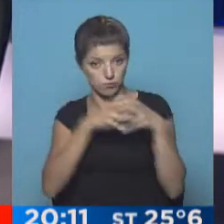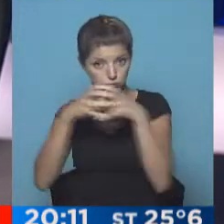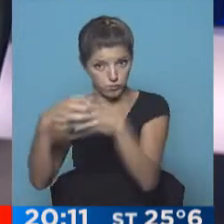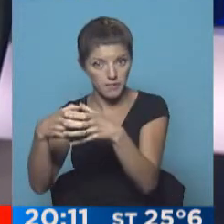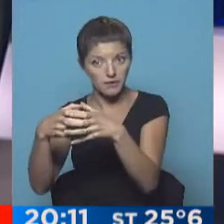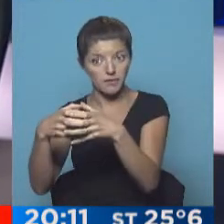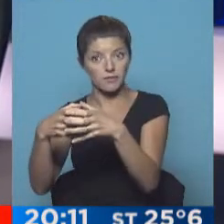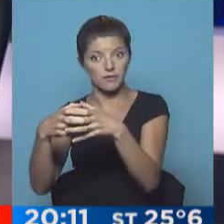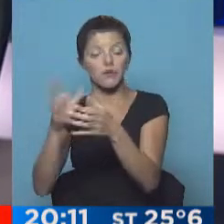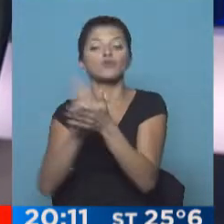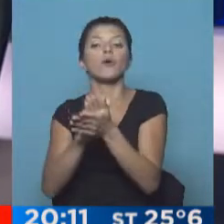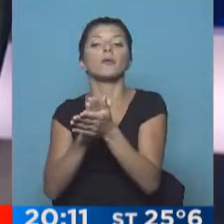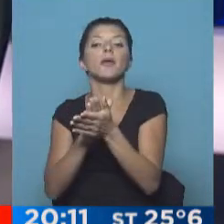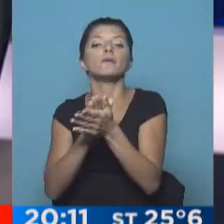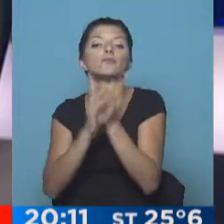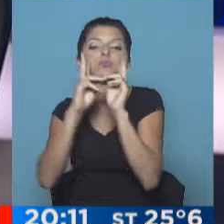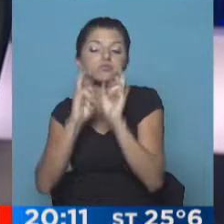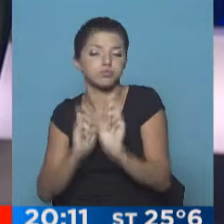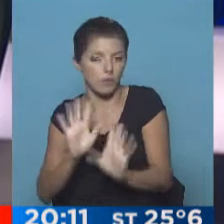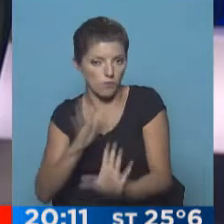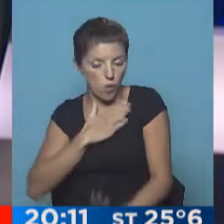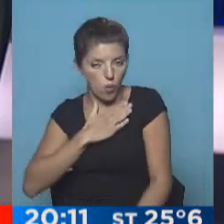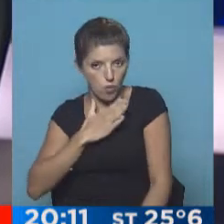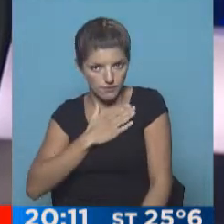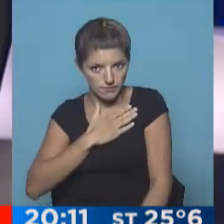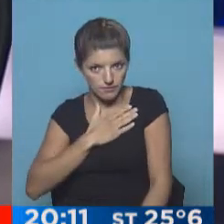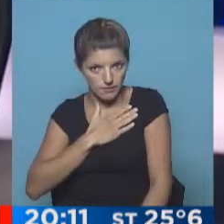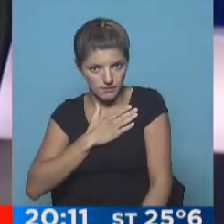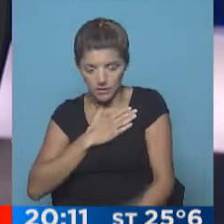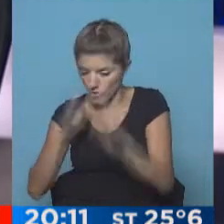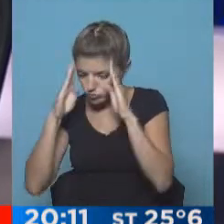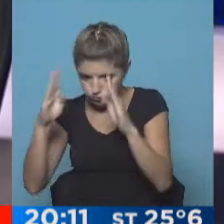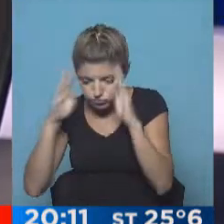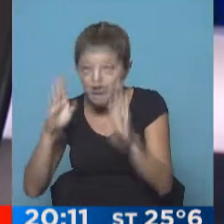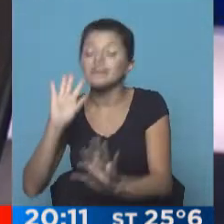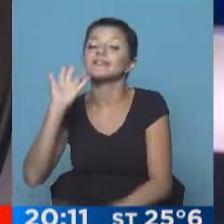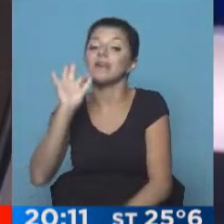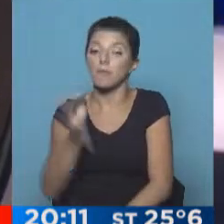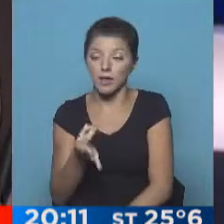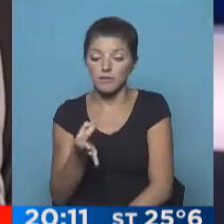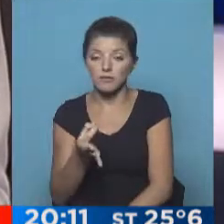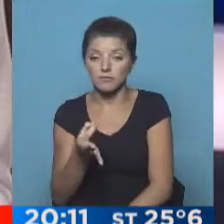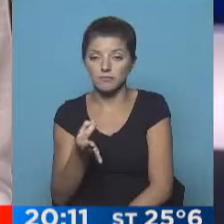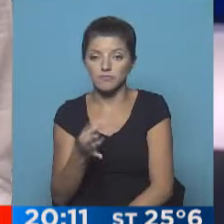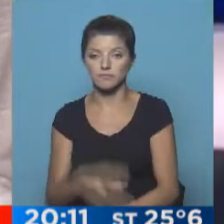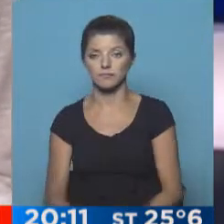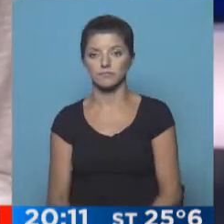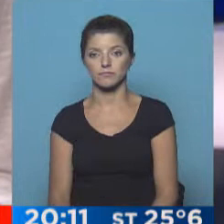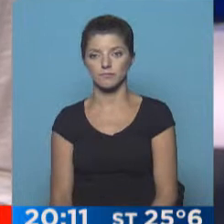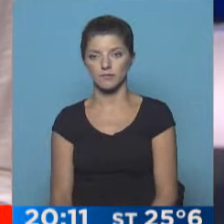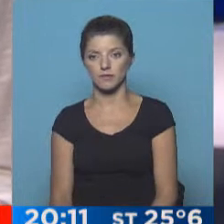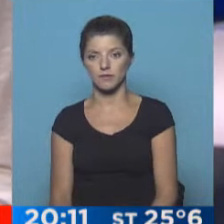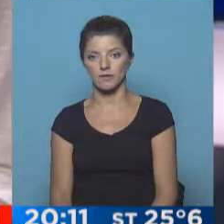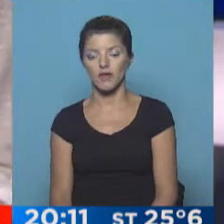carácter humanitario. Nuestra misión era estrictamente establecer y cooperar en establecer